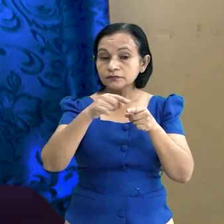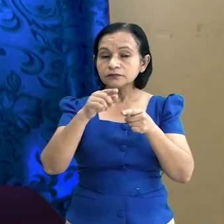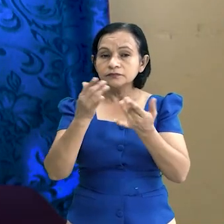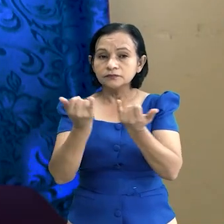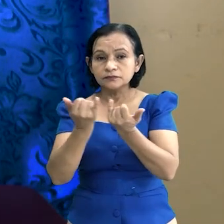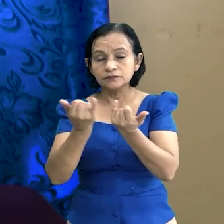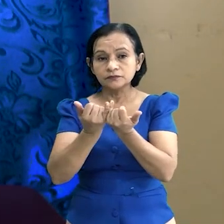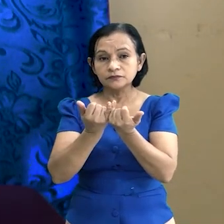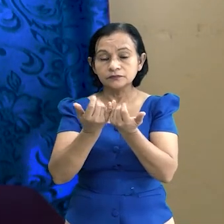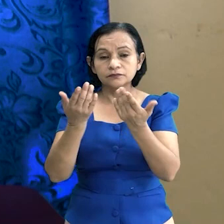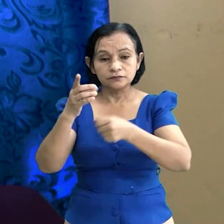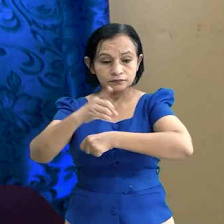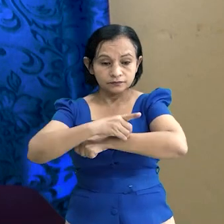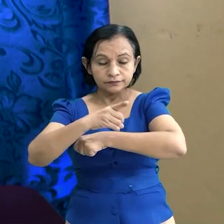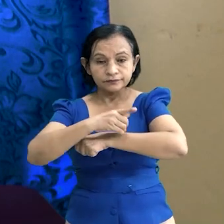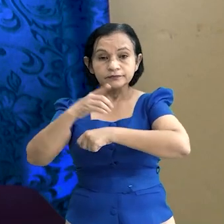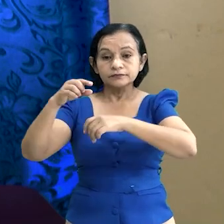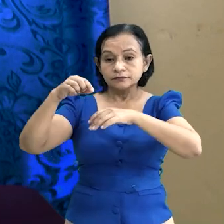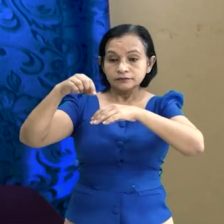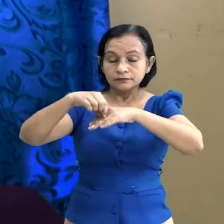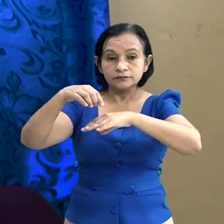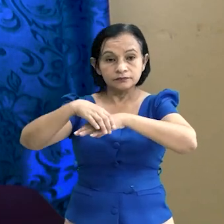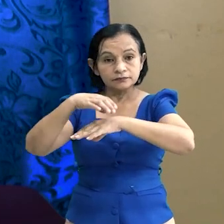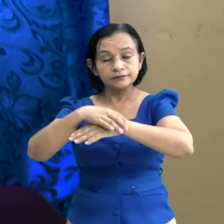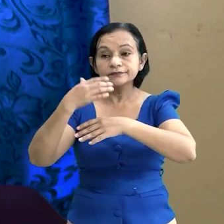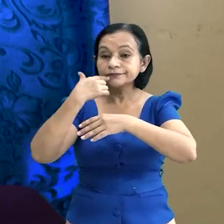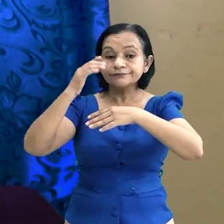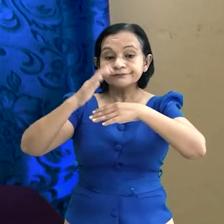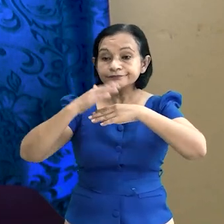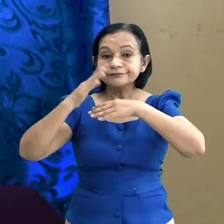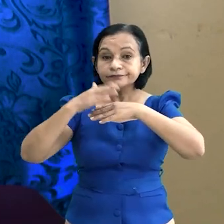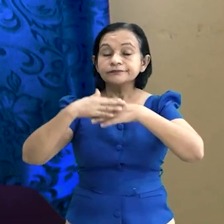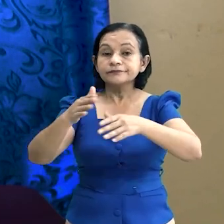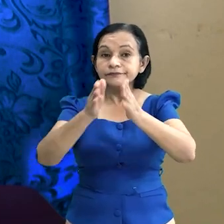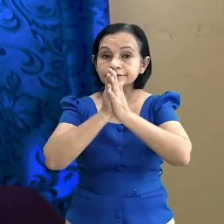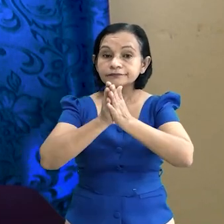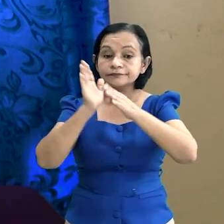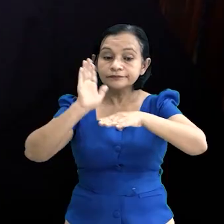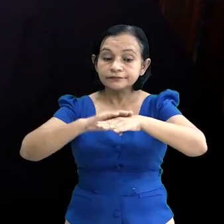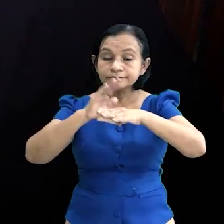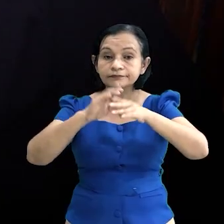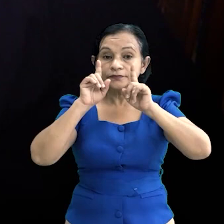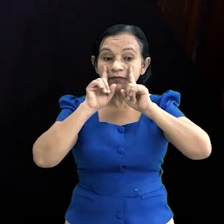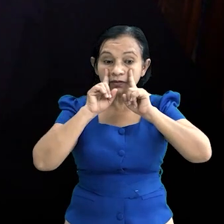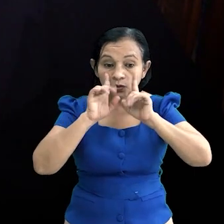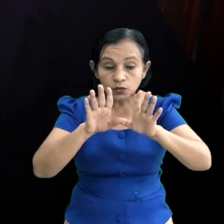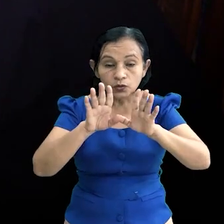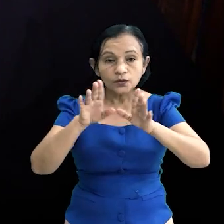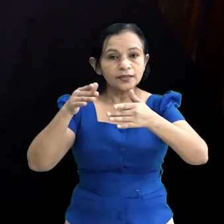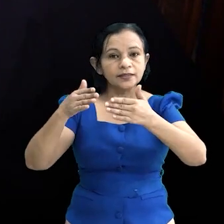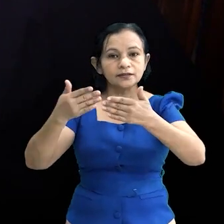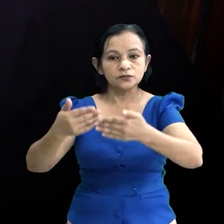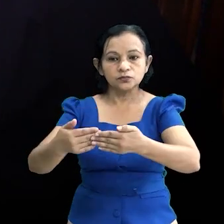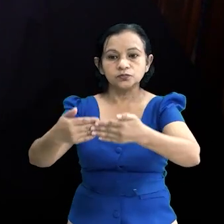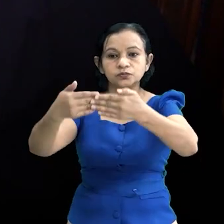que dirige el comandante Daniel Ortega y la compañera Rosario, nos están pidiendo, ¿verdad?, tener una alerta permanente en la represa de Las